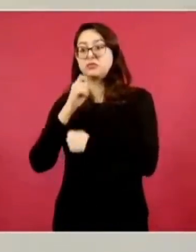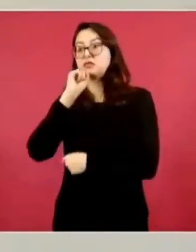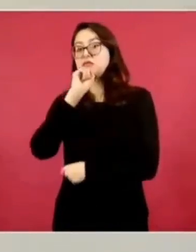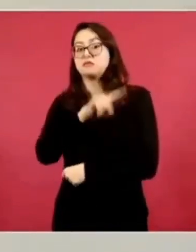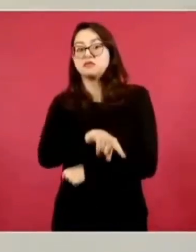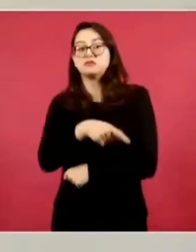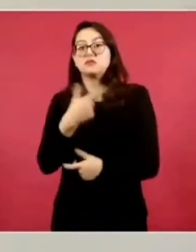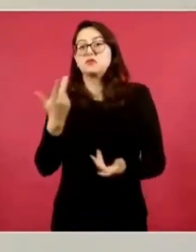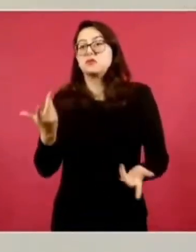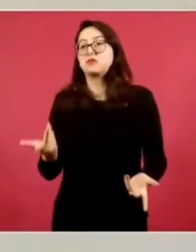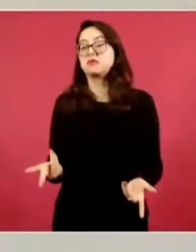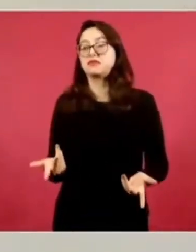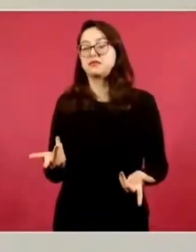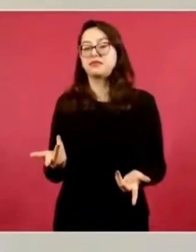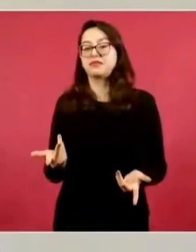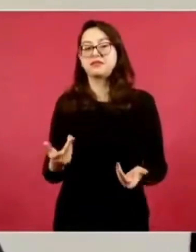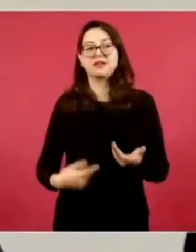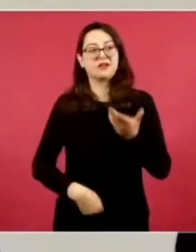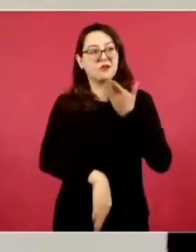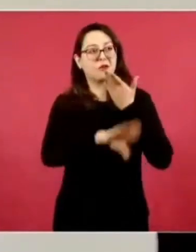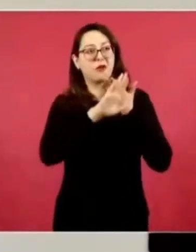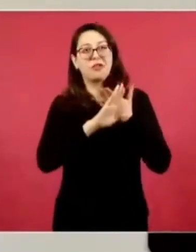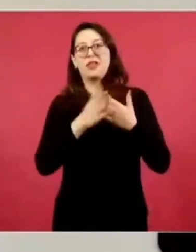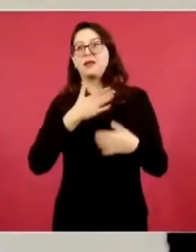Guadalajara. 1, 2.